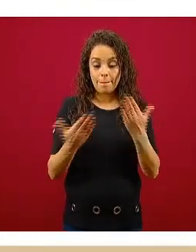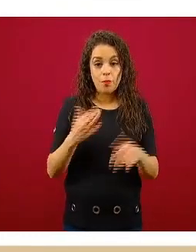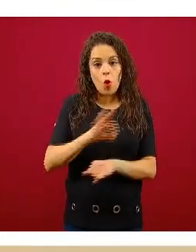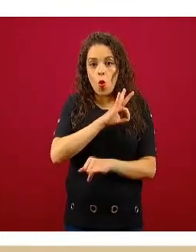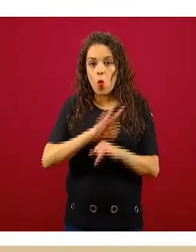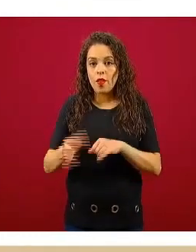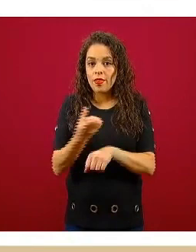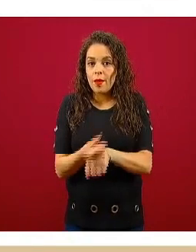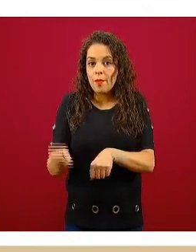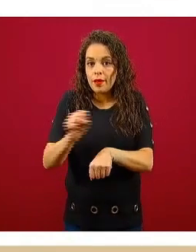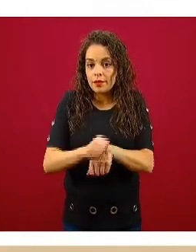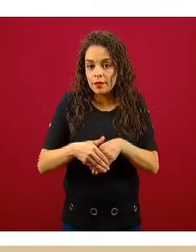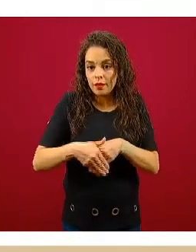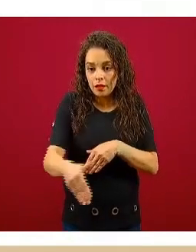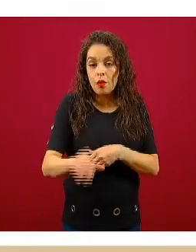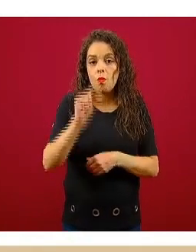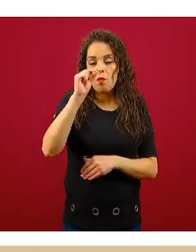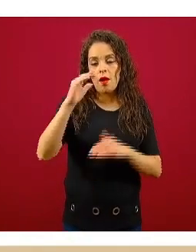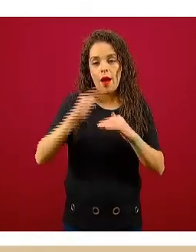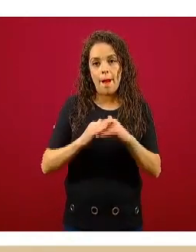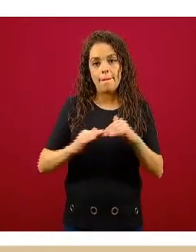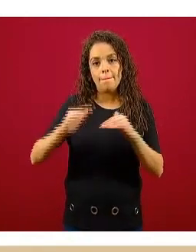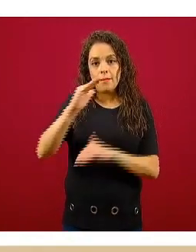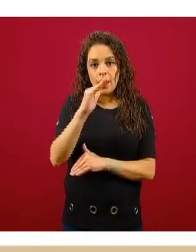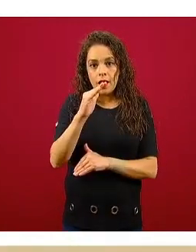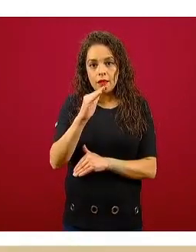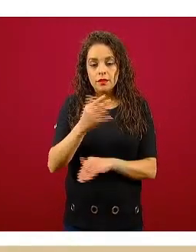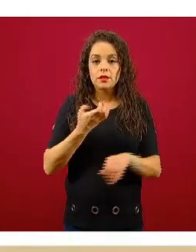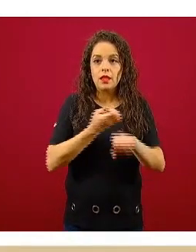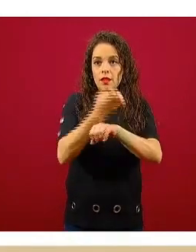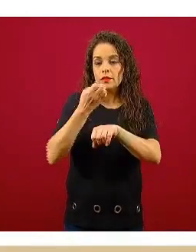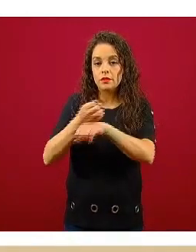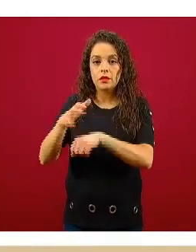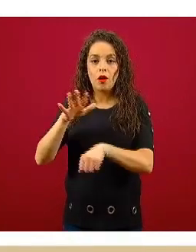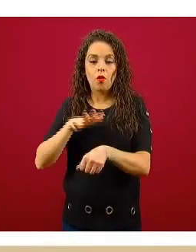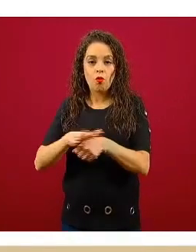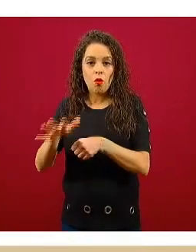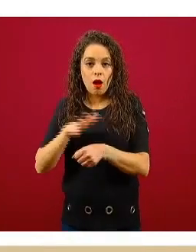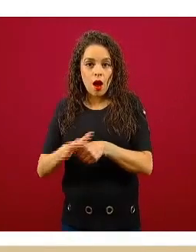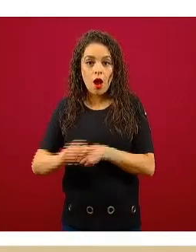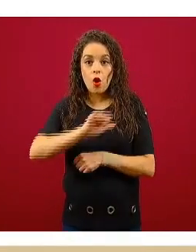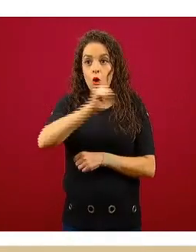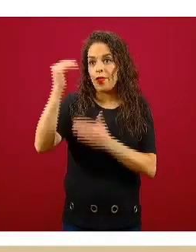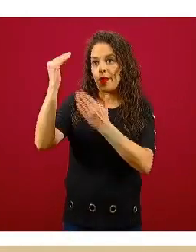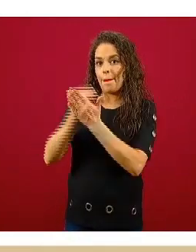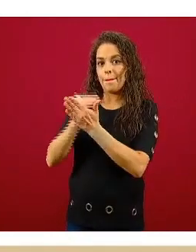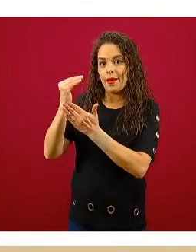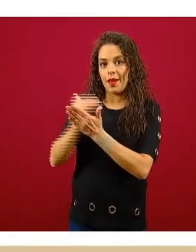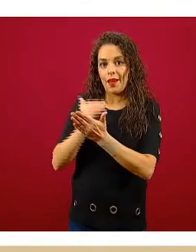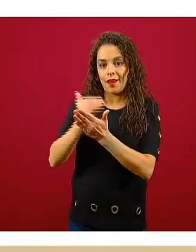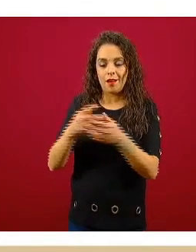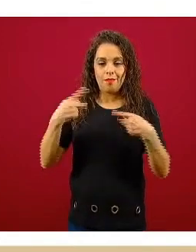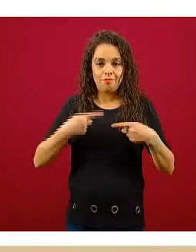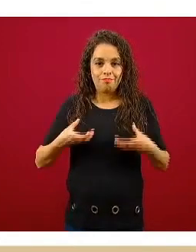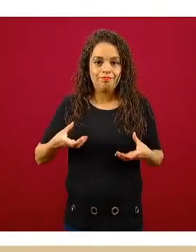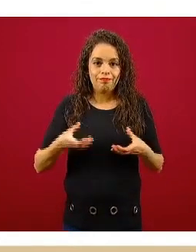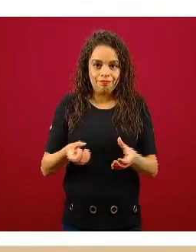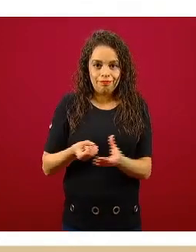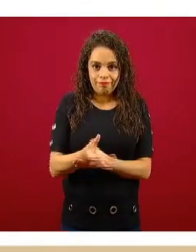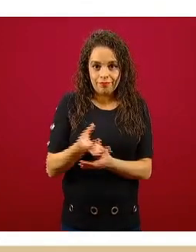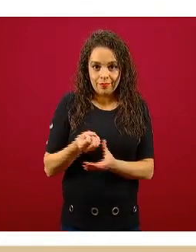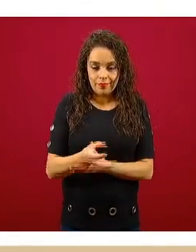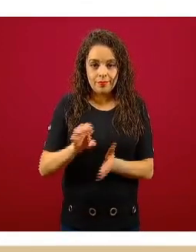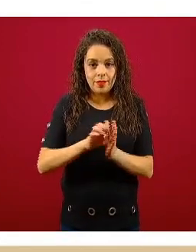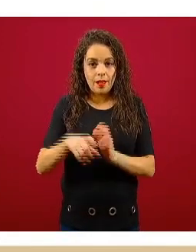estados incrementaron su movilidad, qué estados disminuyeron todavía más su movilidad. Por ejemplo,